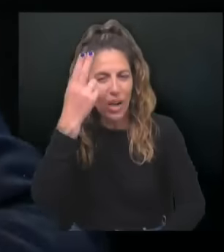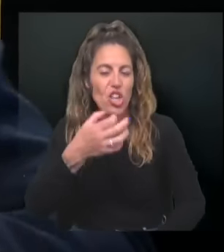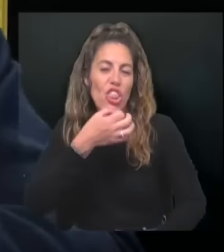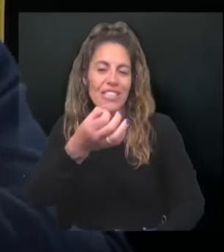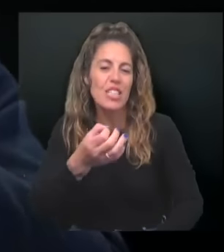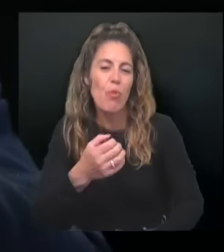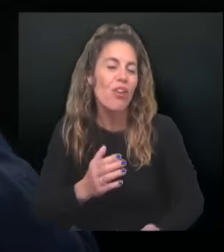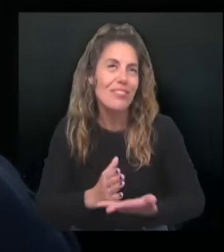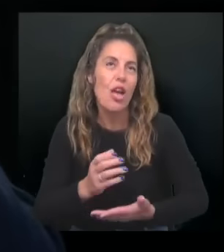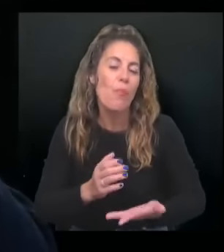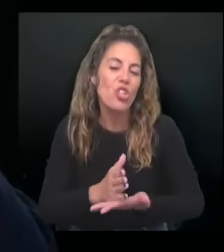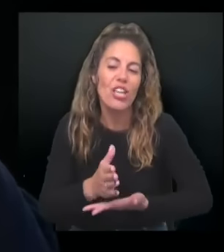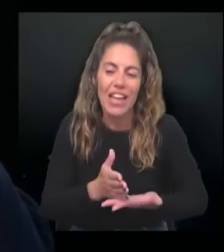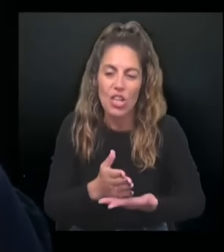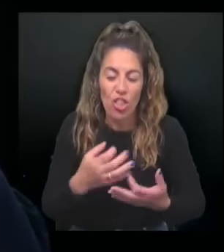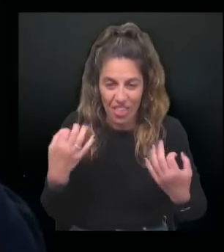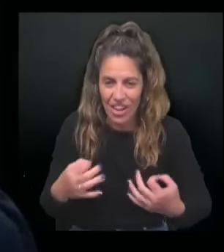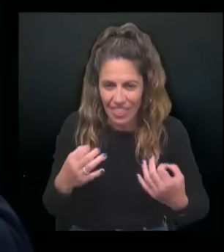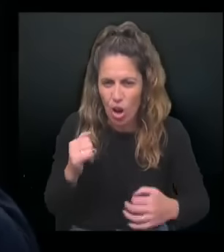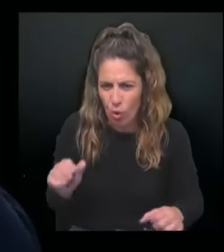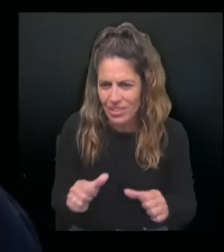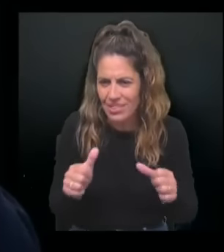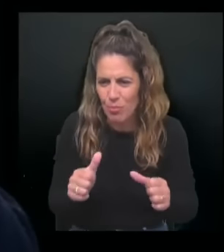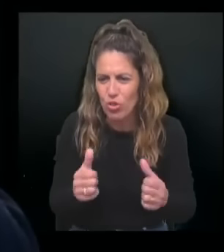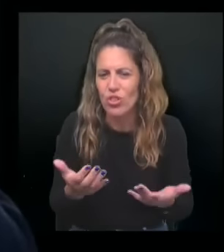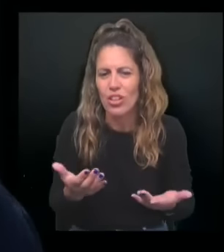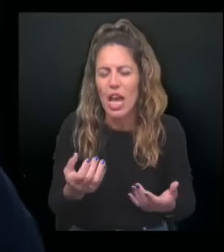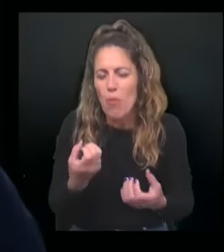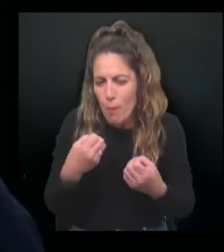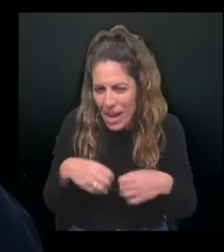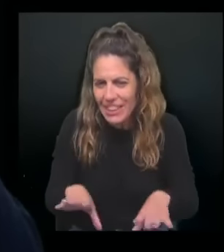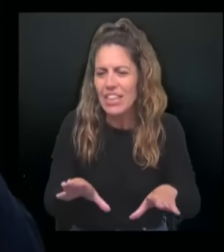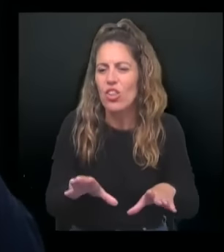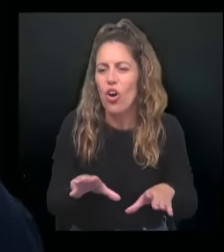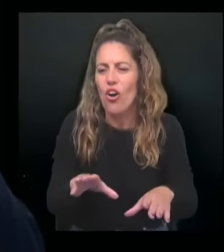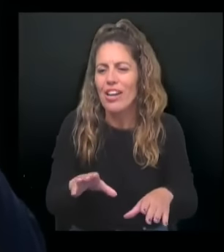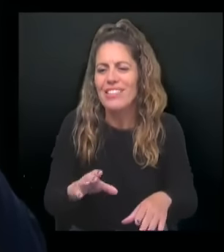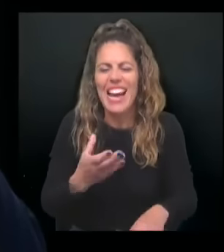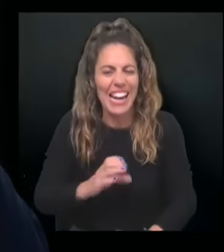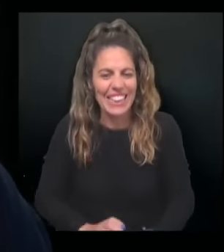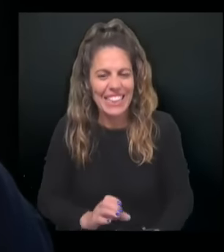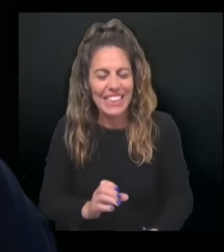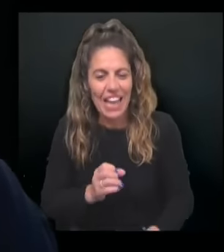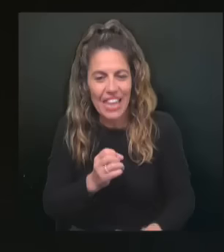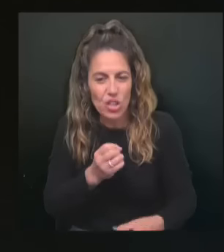que somos solidarios. ¿Somos solidarios? ¿Hemos perdido ese rasgo de solidaridad?